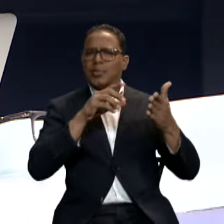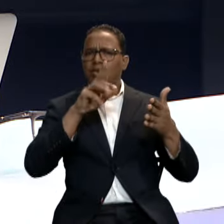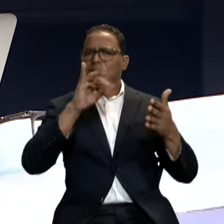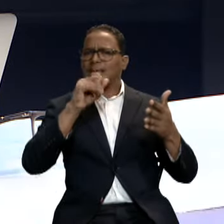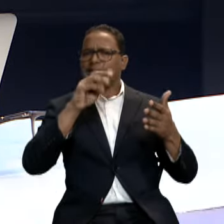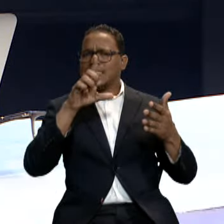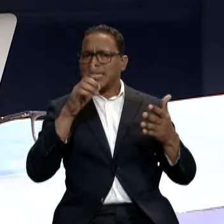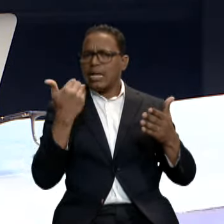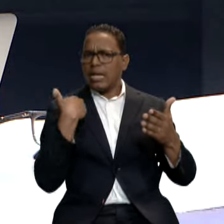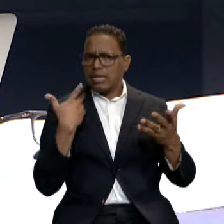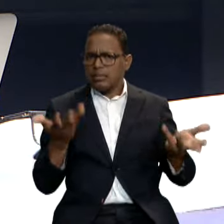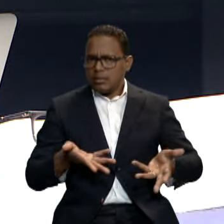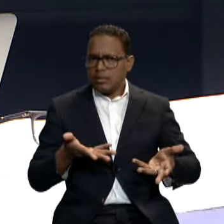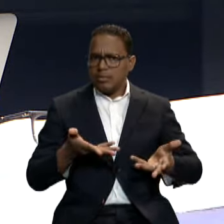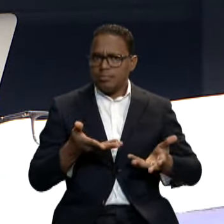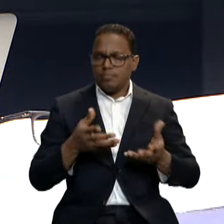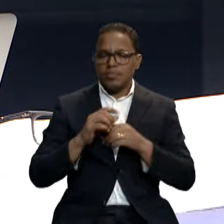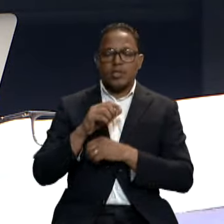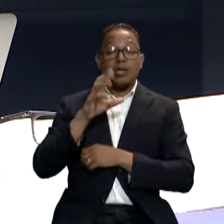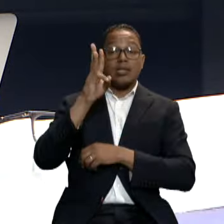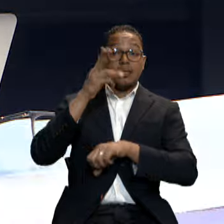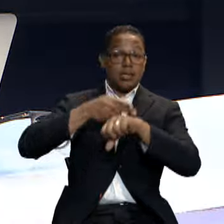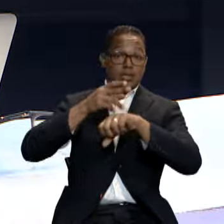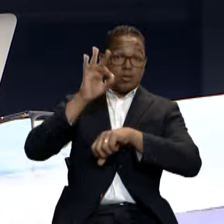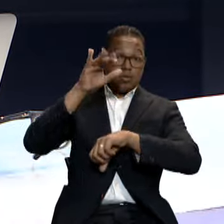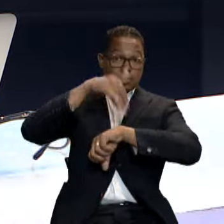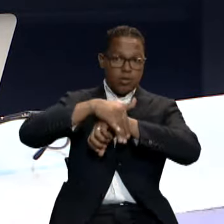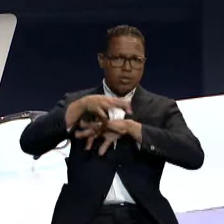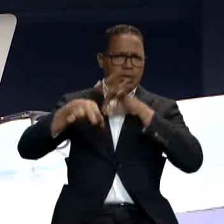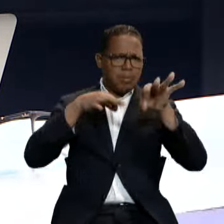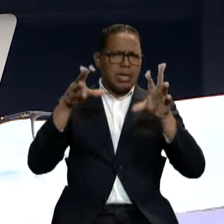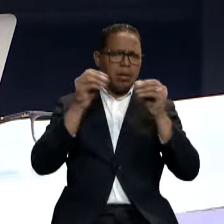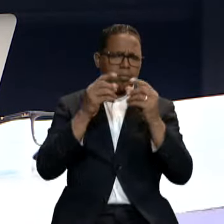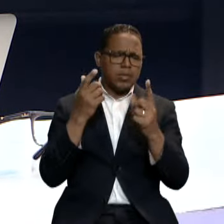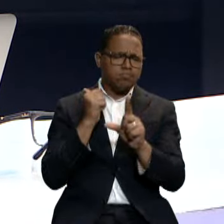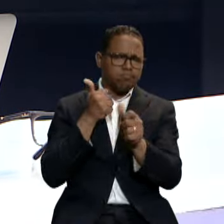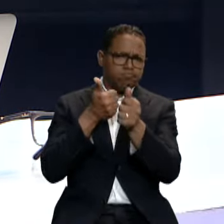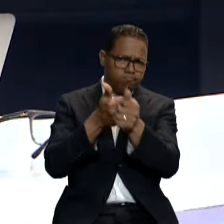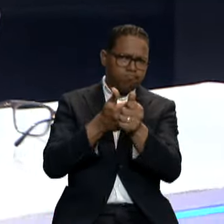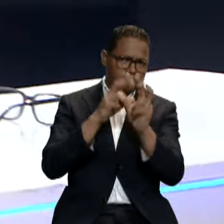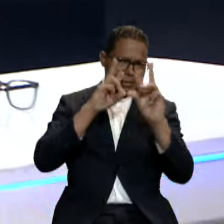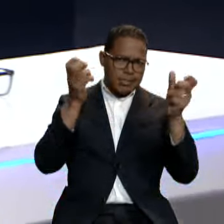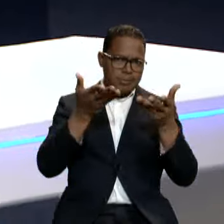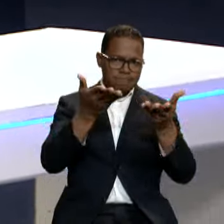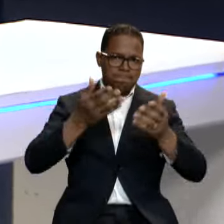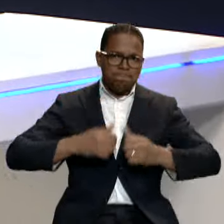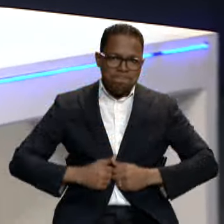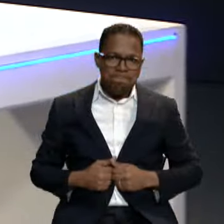próximas emisiones de las 6 de la tarde y 9 de la noche. Central de Noticias, el 4 conecta.